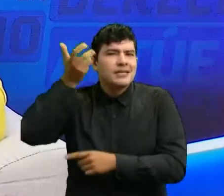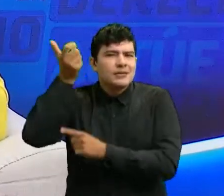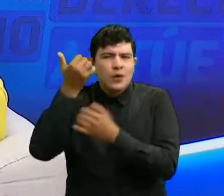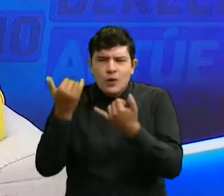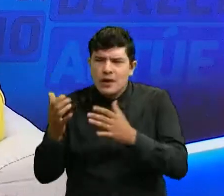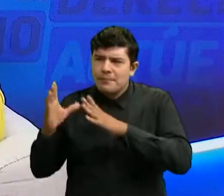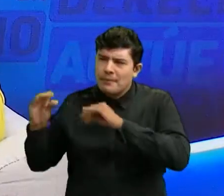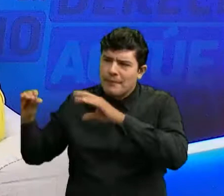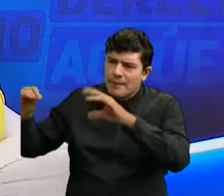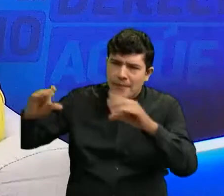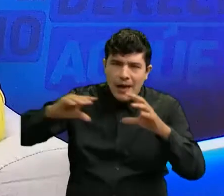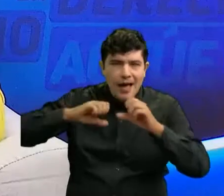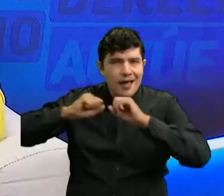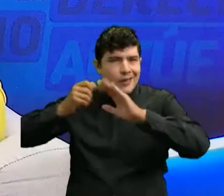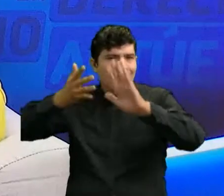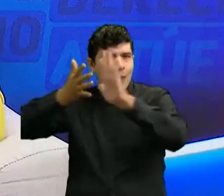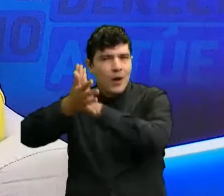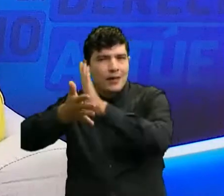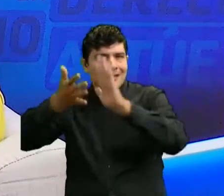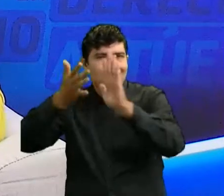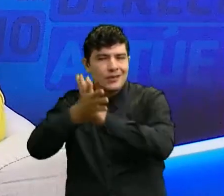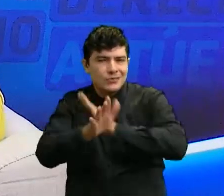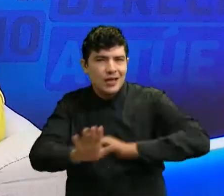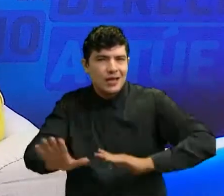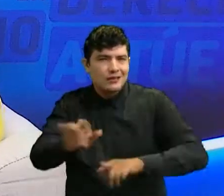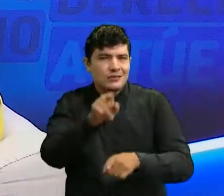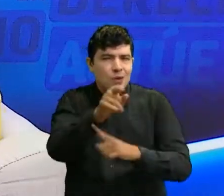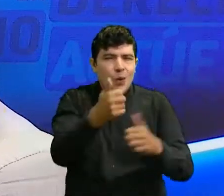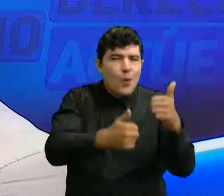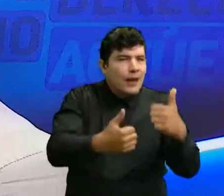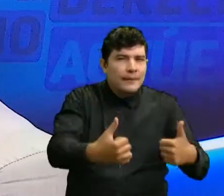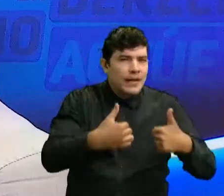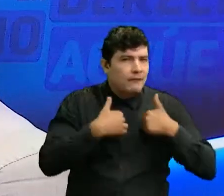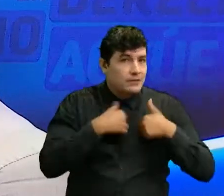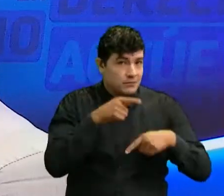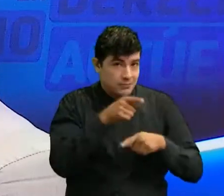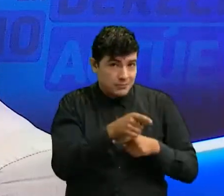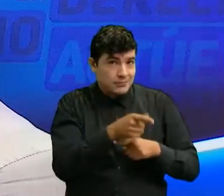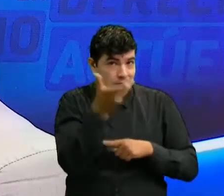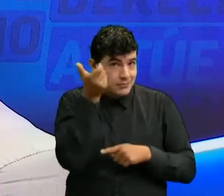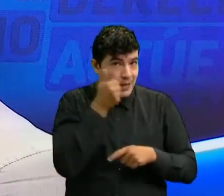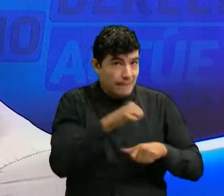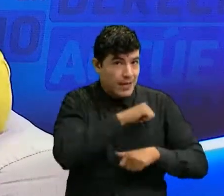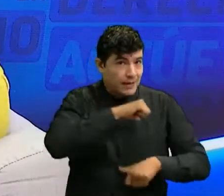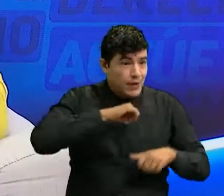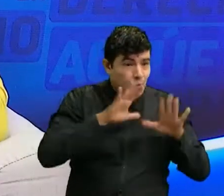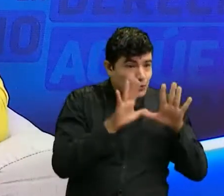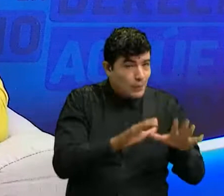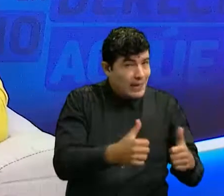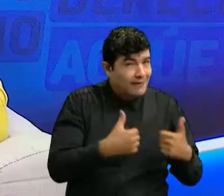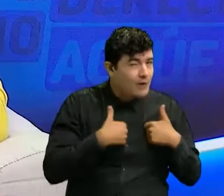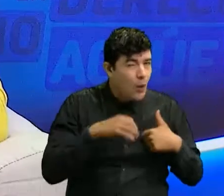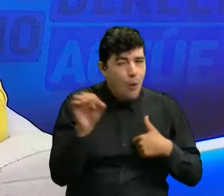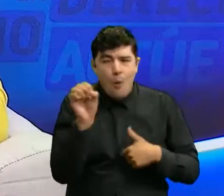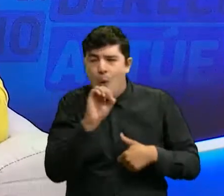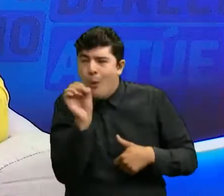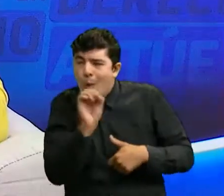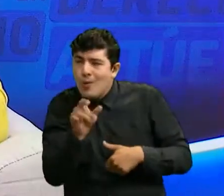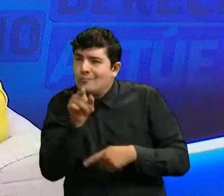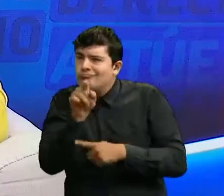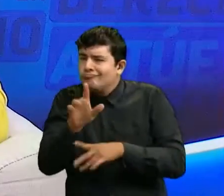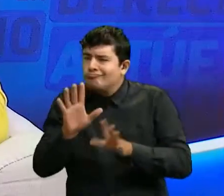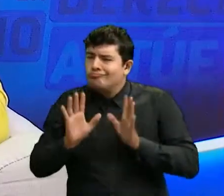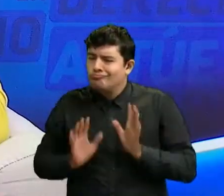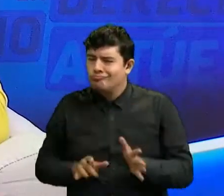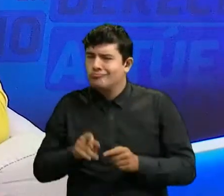hablando y contándole a nuestros televidentes qué le conviene más, si permanecer en un fondo privado o simplemente si puede o